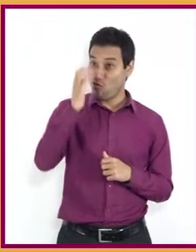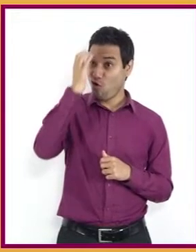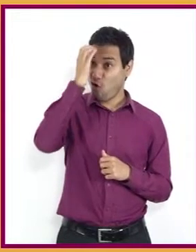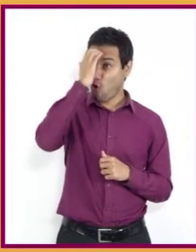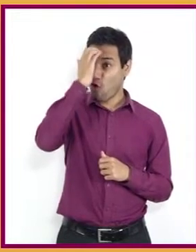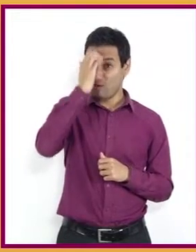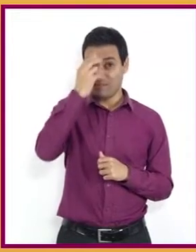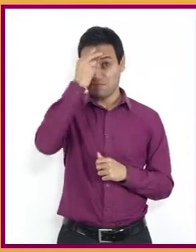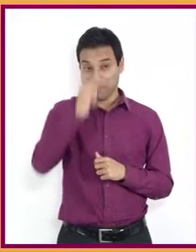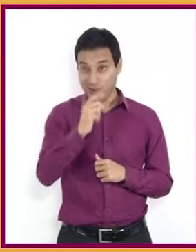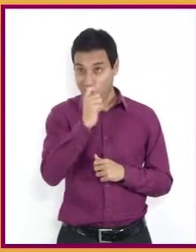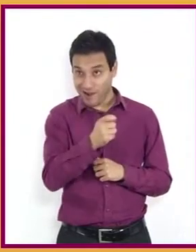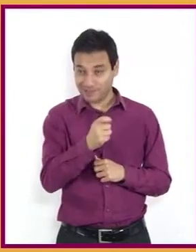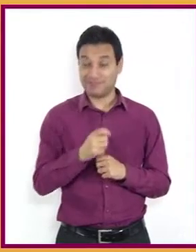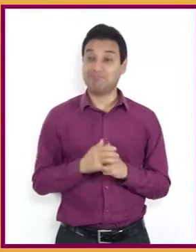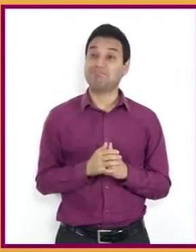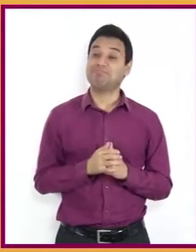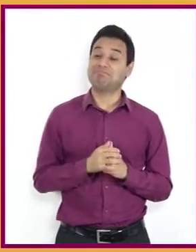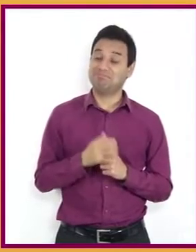nuestra situación.